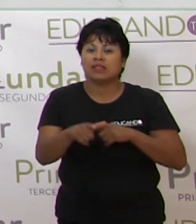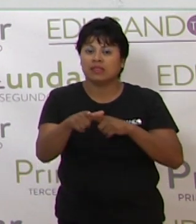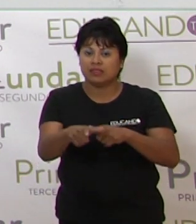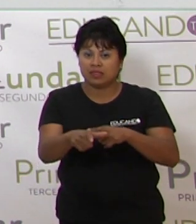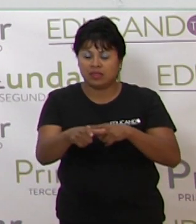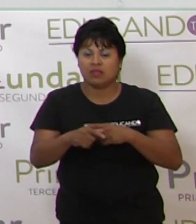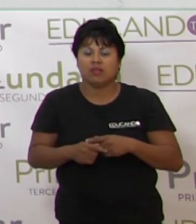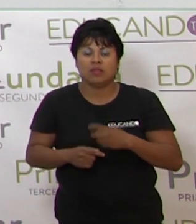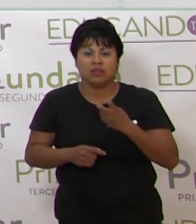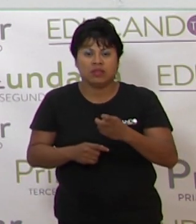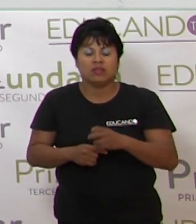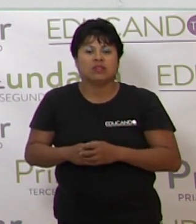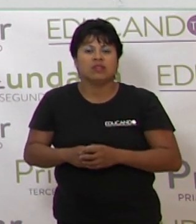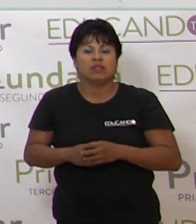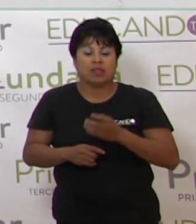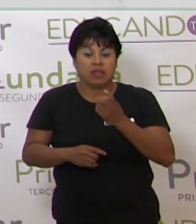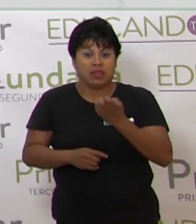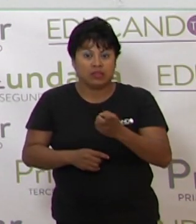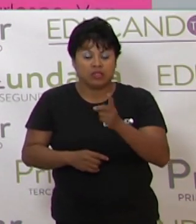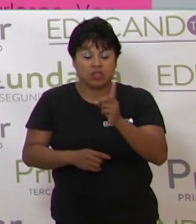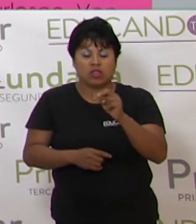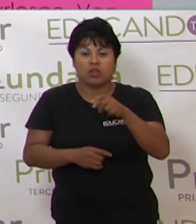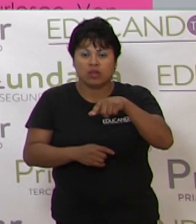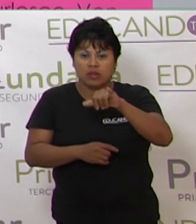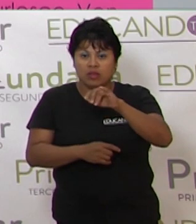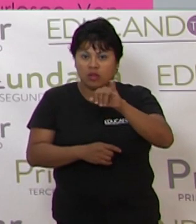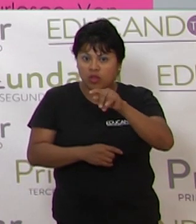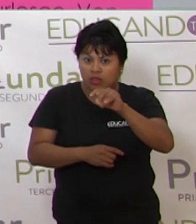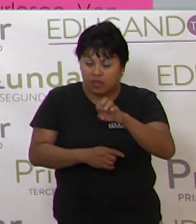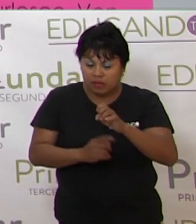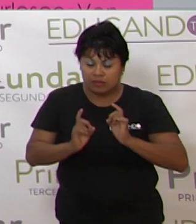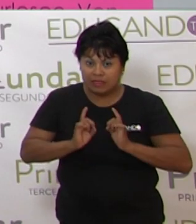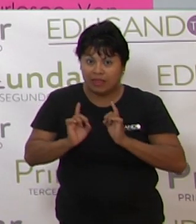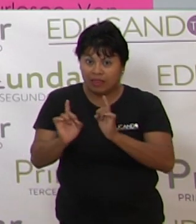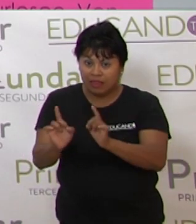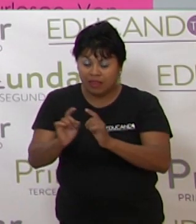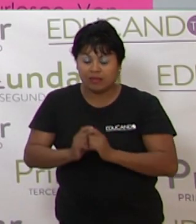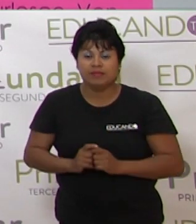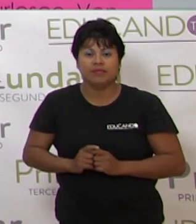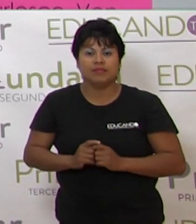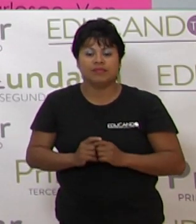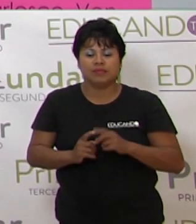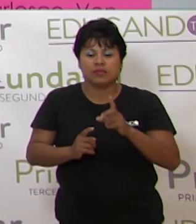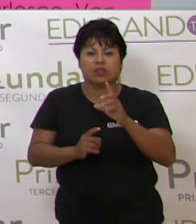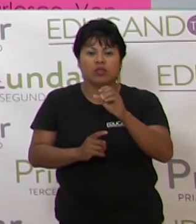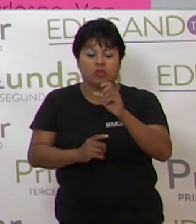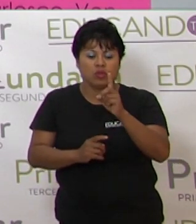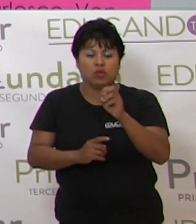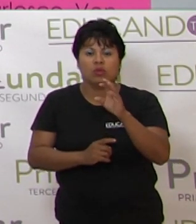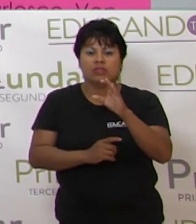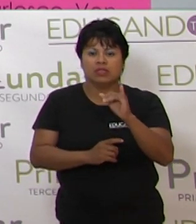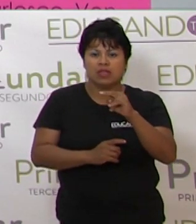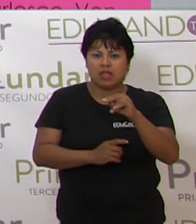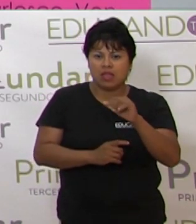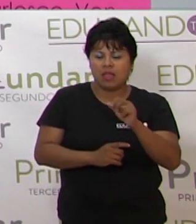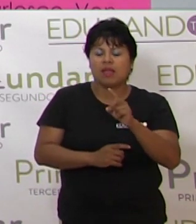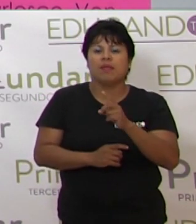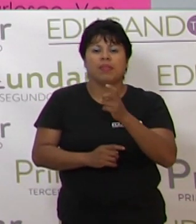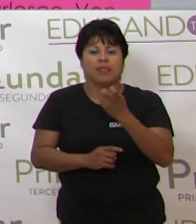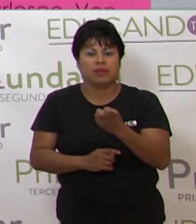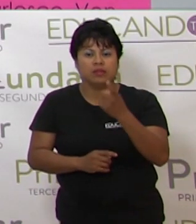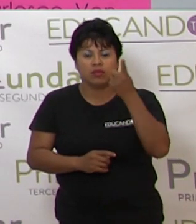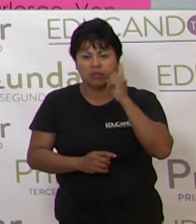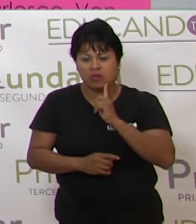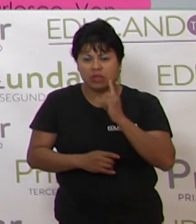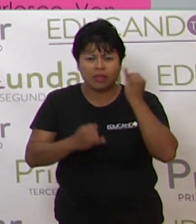Siguiendo la tradición caballeresca, Don Quijote se encomienda a Dulcinea del Toboso,